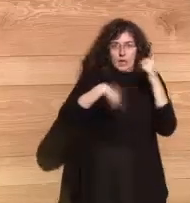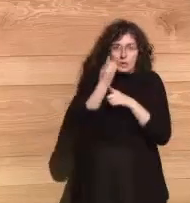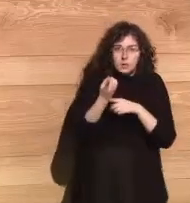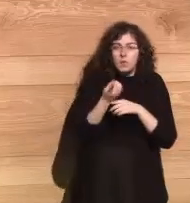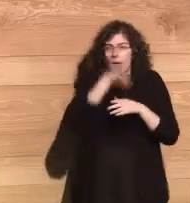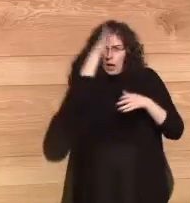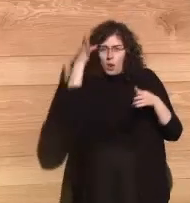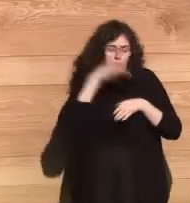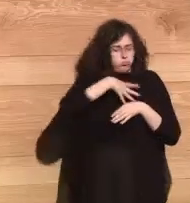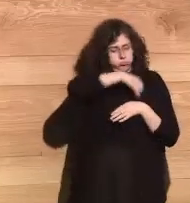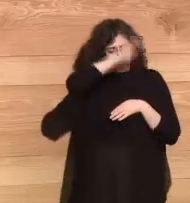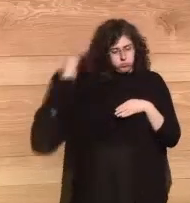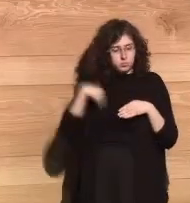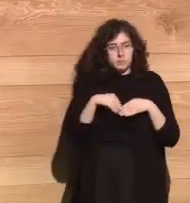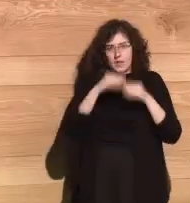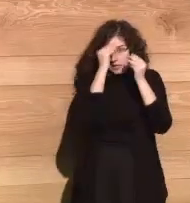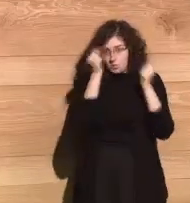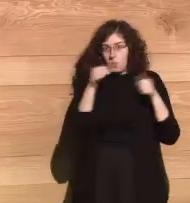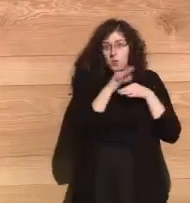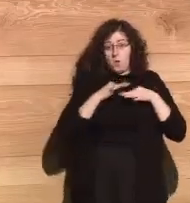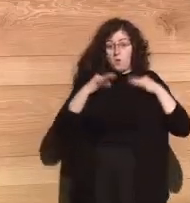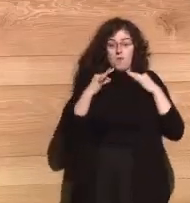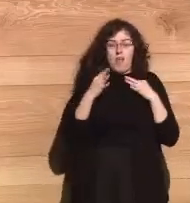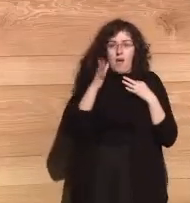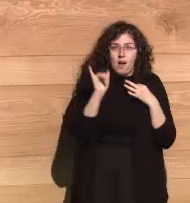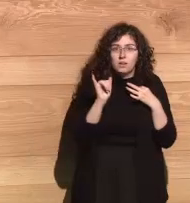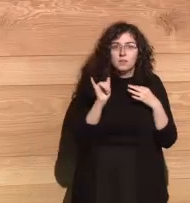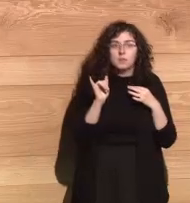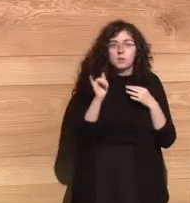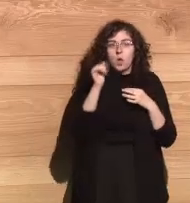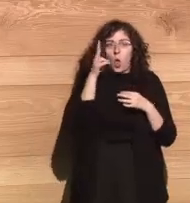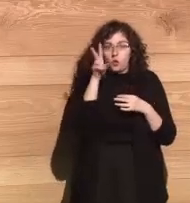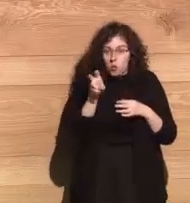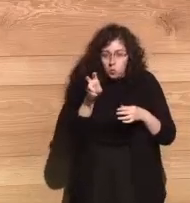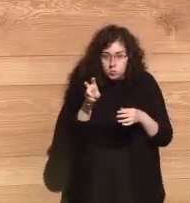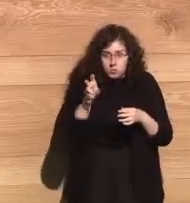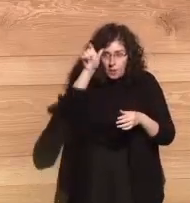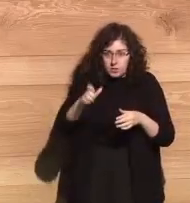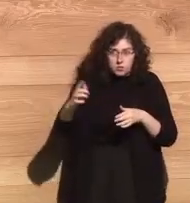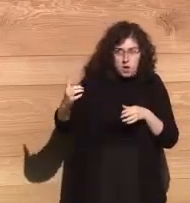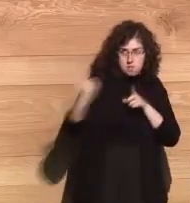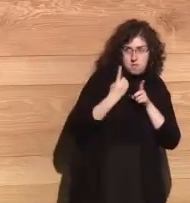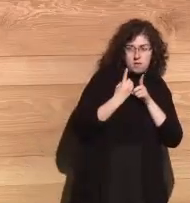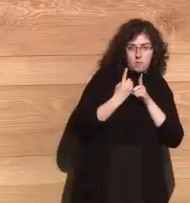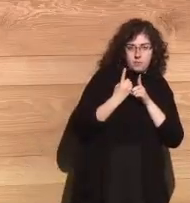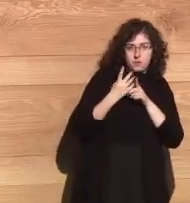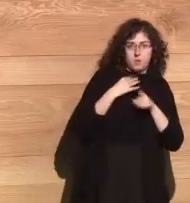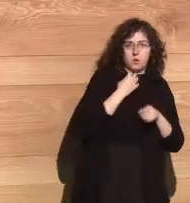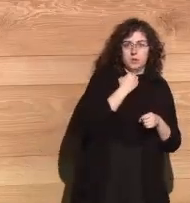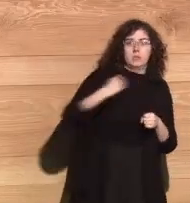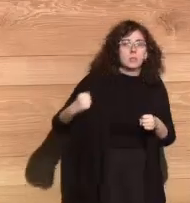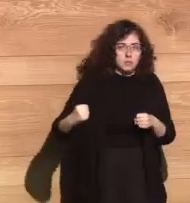me lo quité y se me olvidó que tenía esto y pues, en 2 segundos vino alguien y pues con la mano,